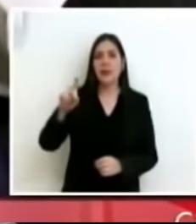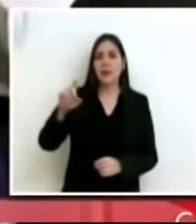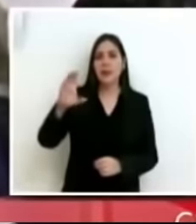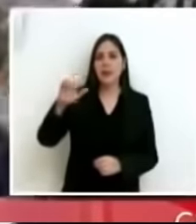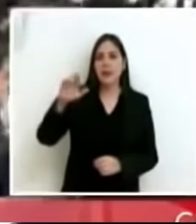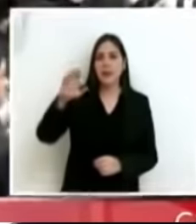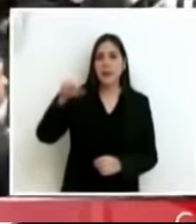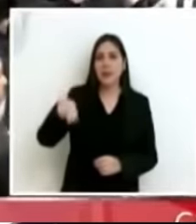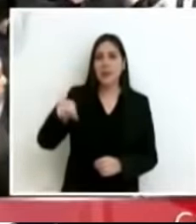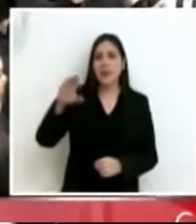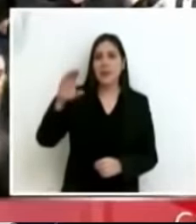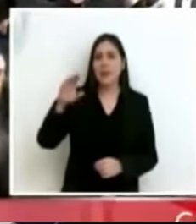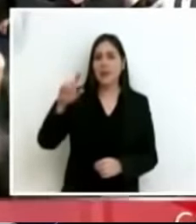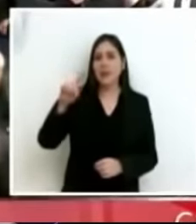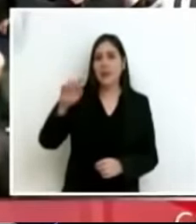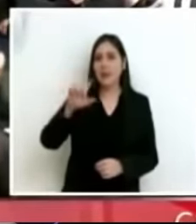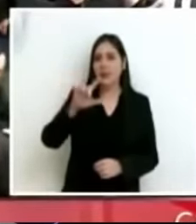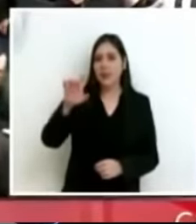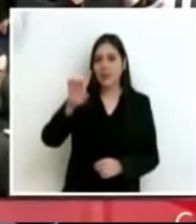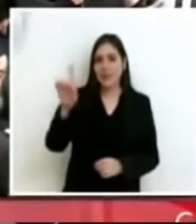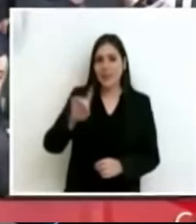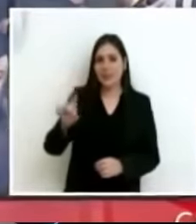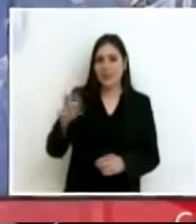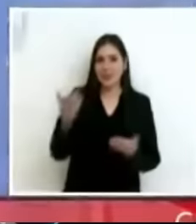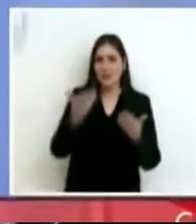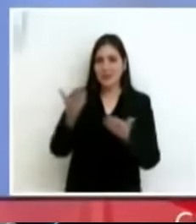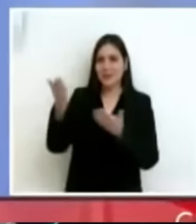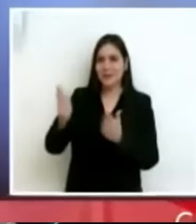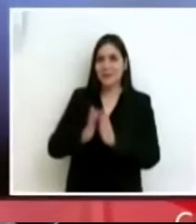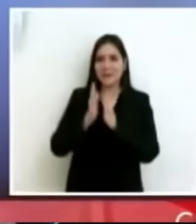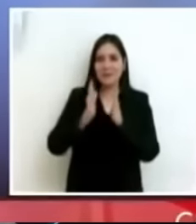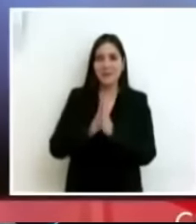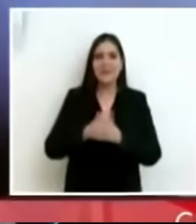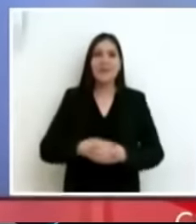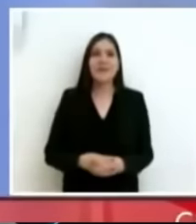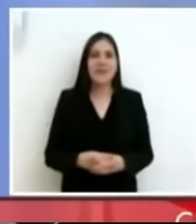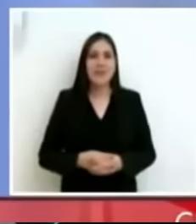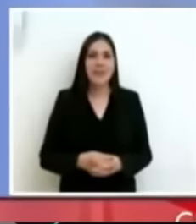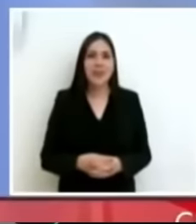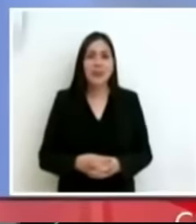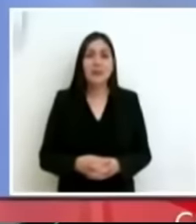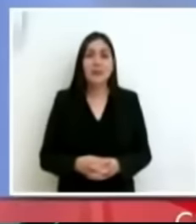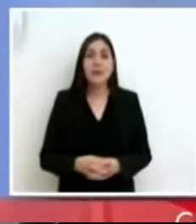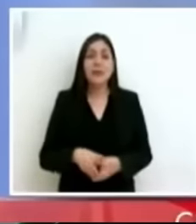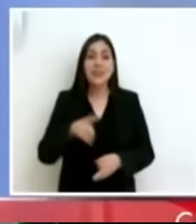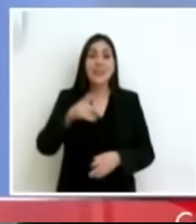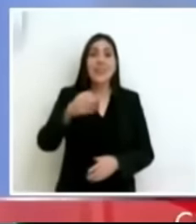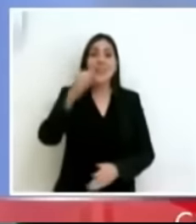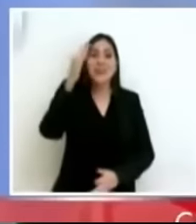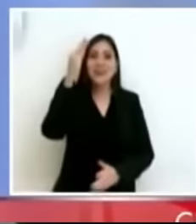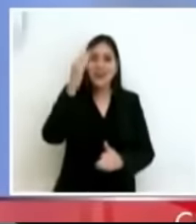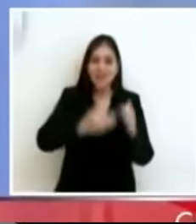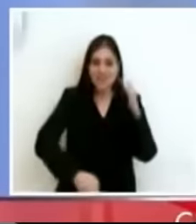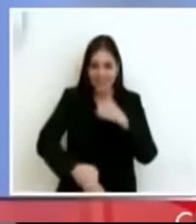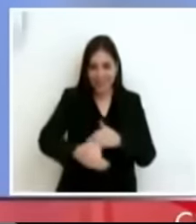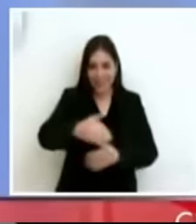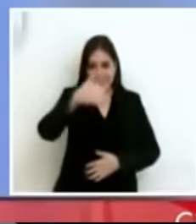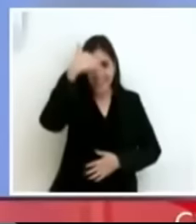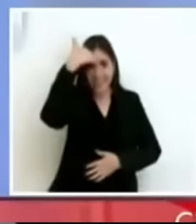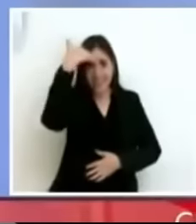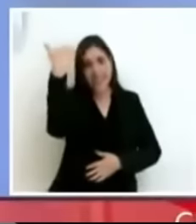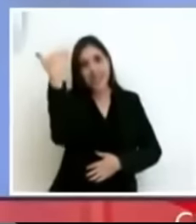¡Supo leer, bellaco, por fin! Una clase de lectoescritura, por favor,